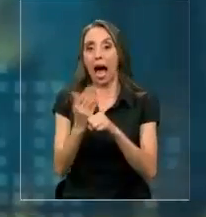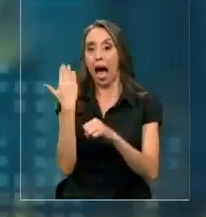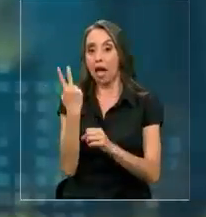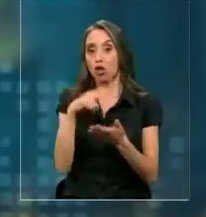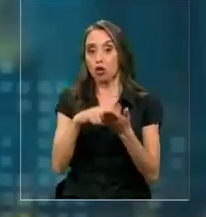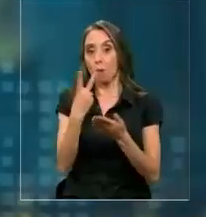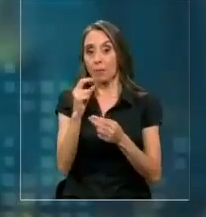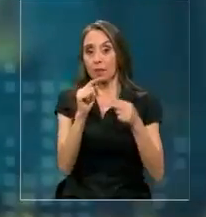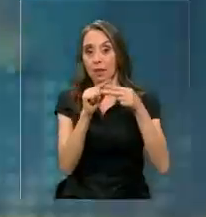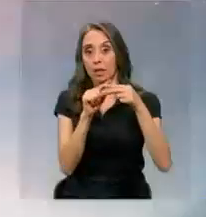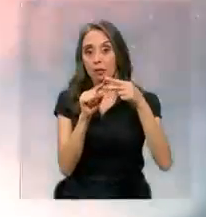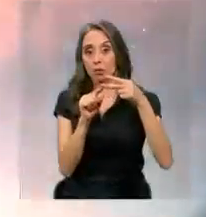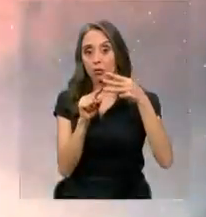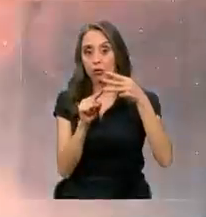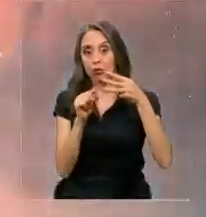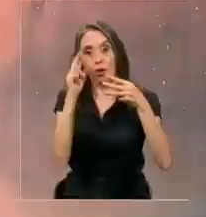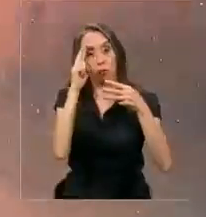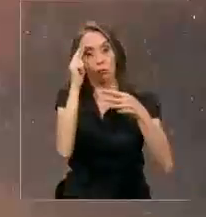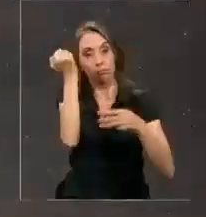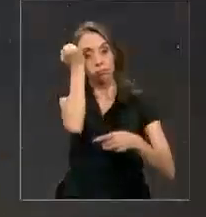será recordado.